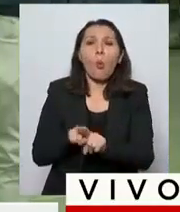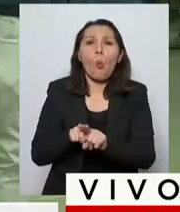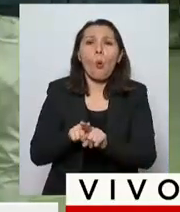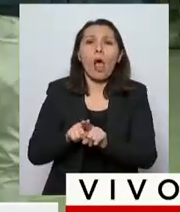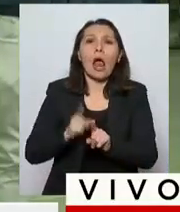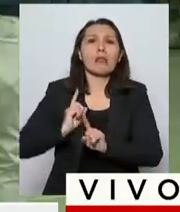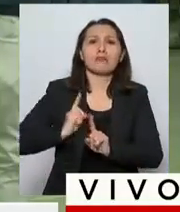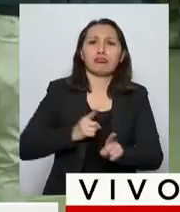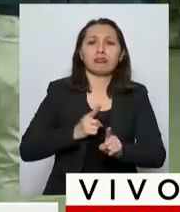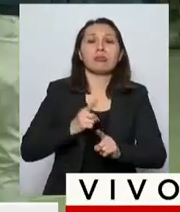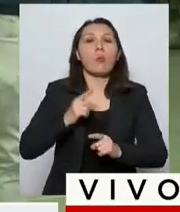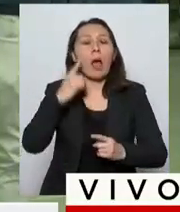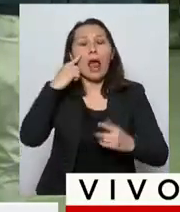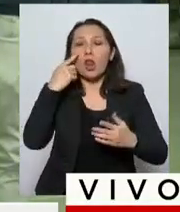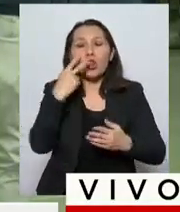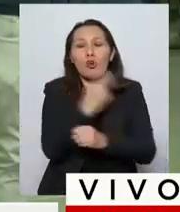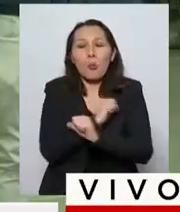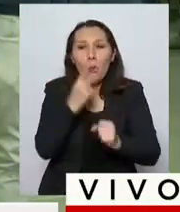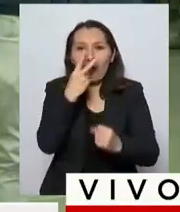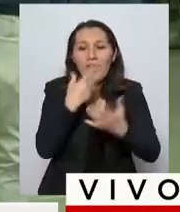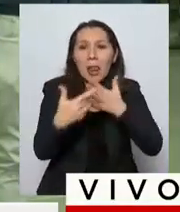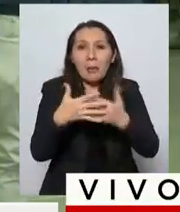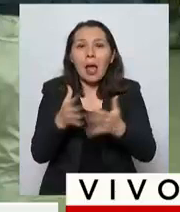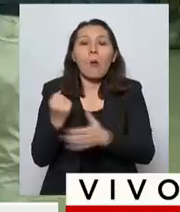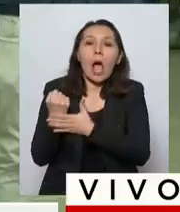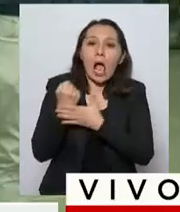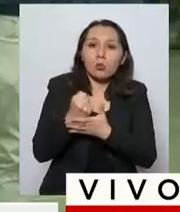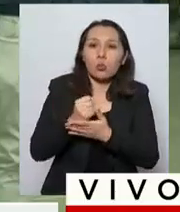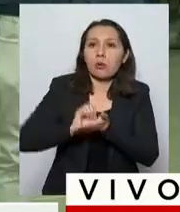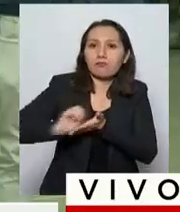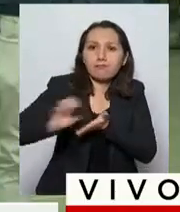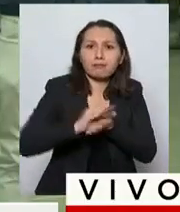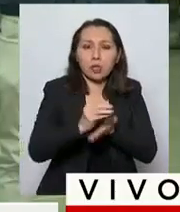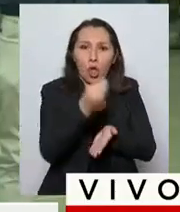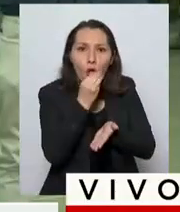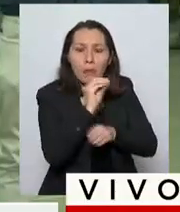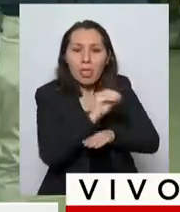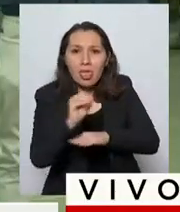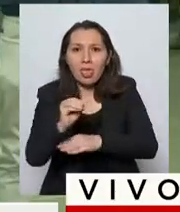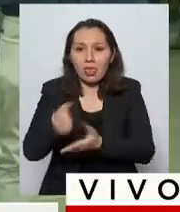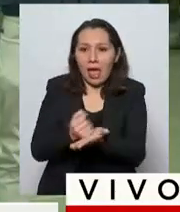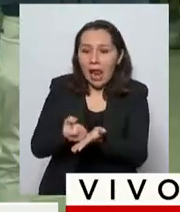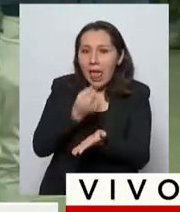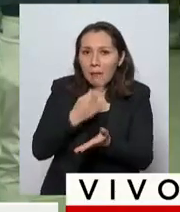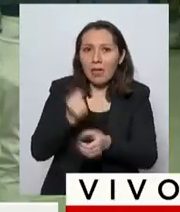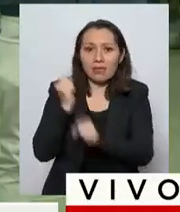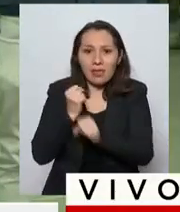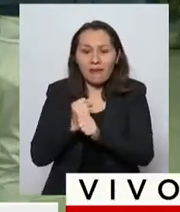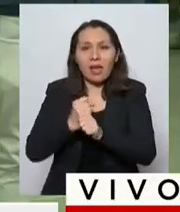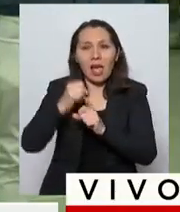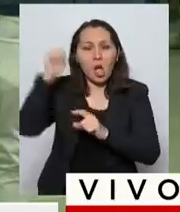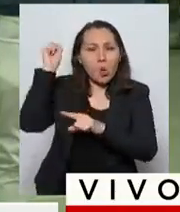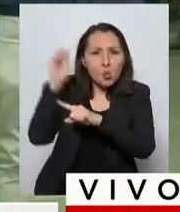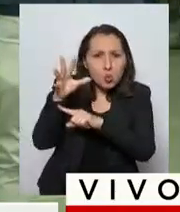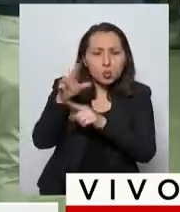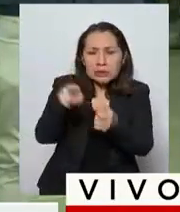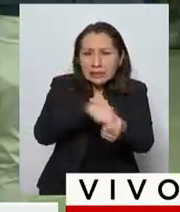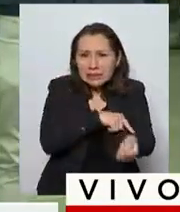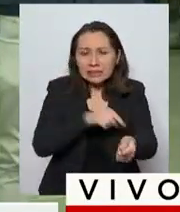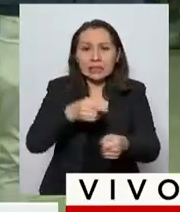de invisibles manos, nos abastecen de alimentos, medicamentos, electricidad,